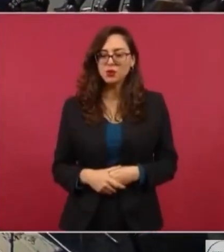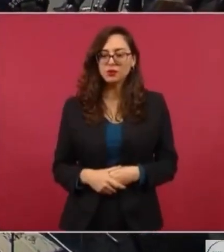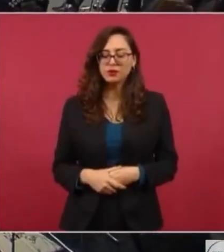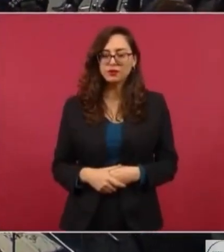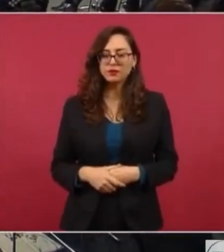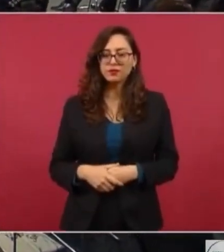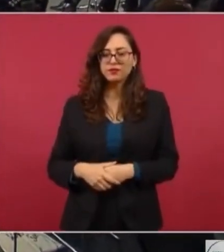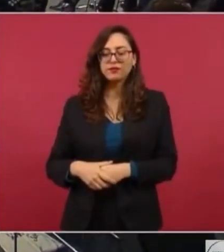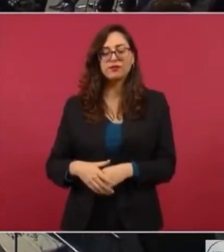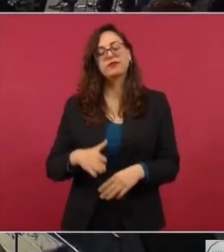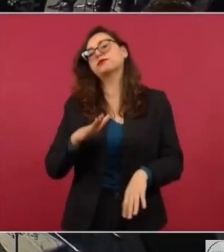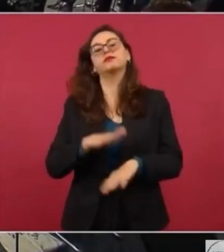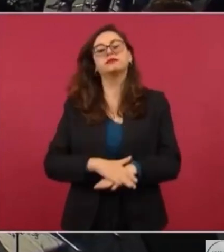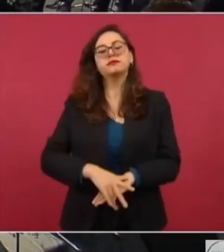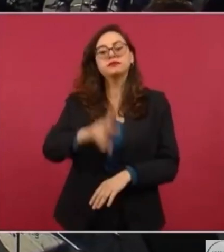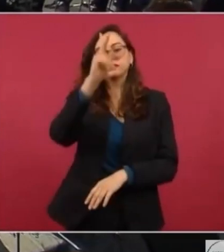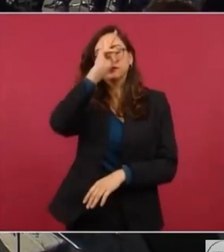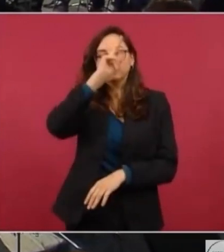más